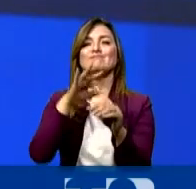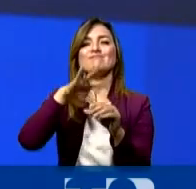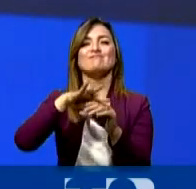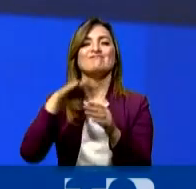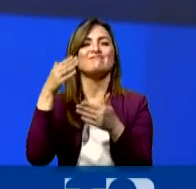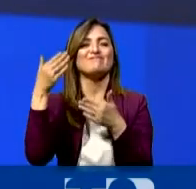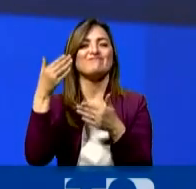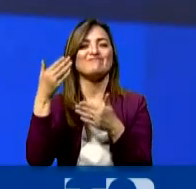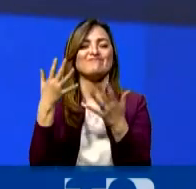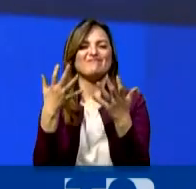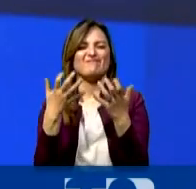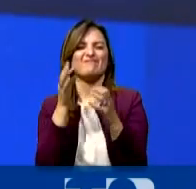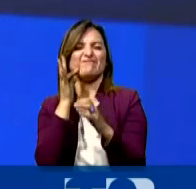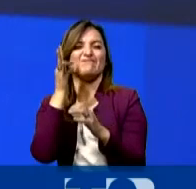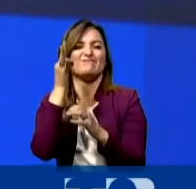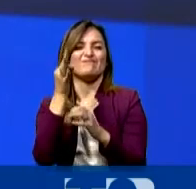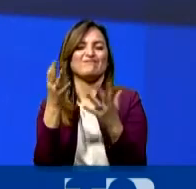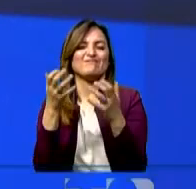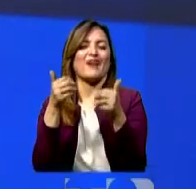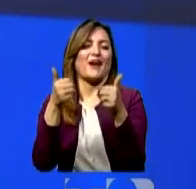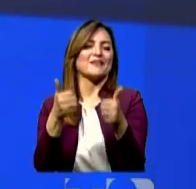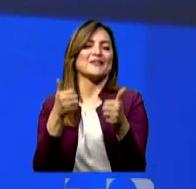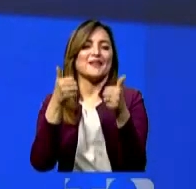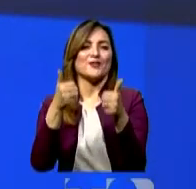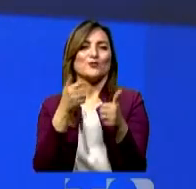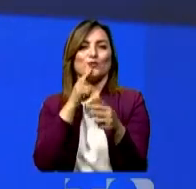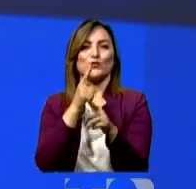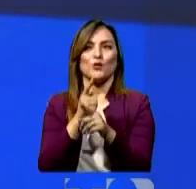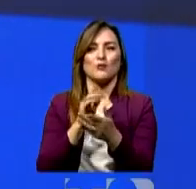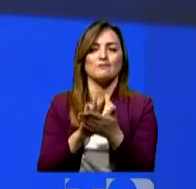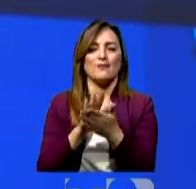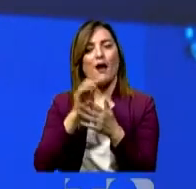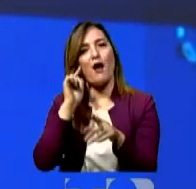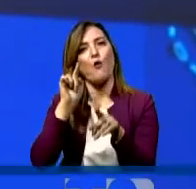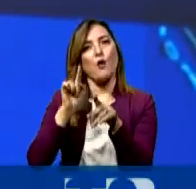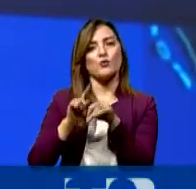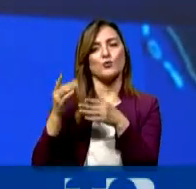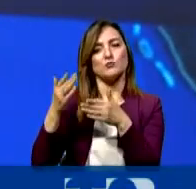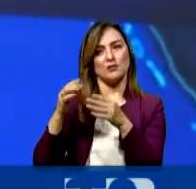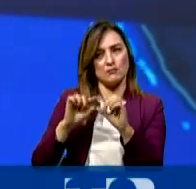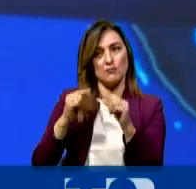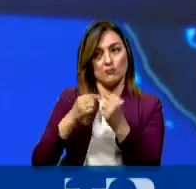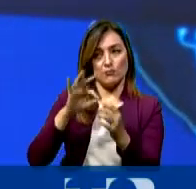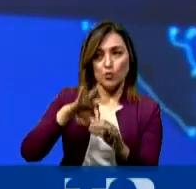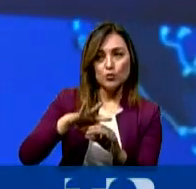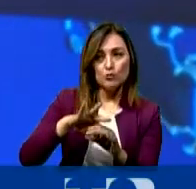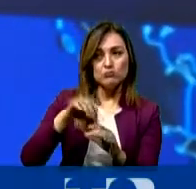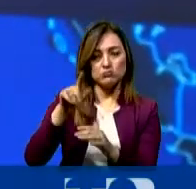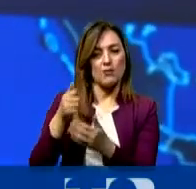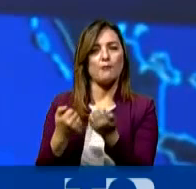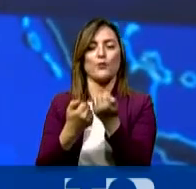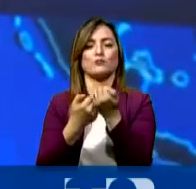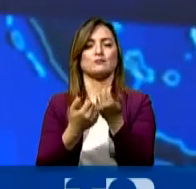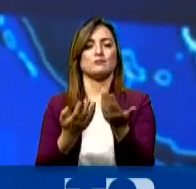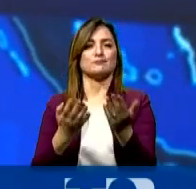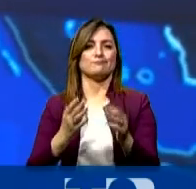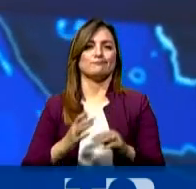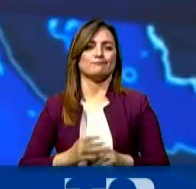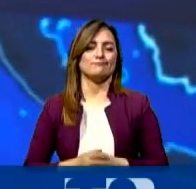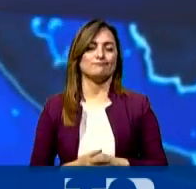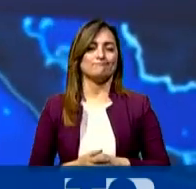están detrás de la amnistía y nos parece que es peligroso dañino perjudicial el manipular